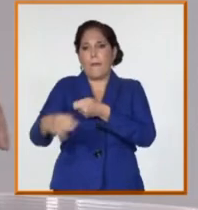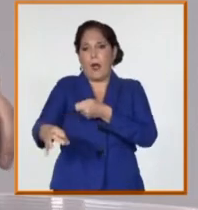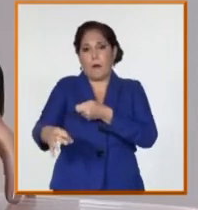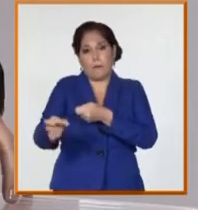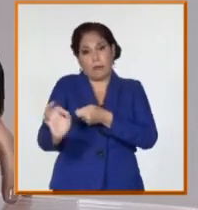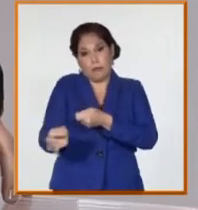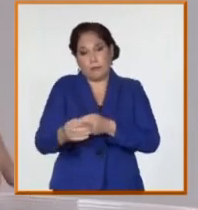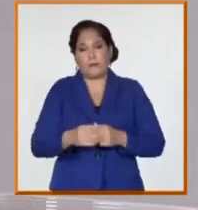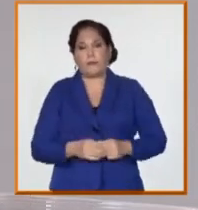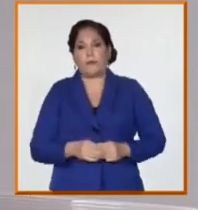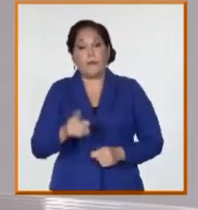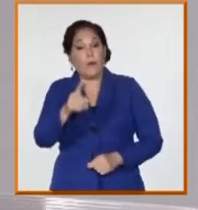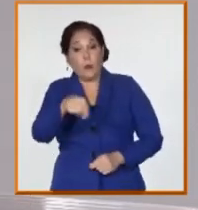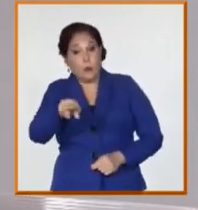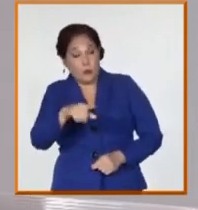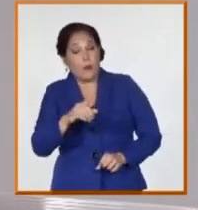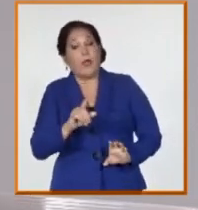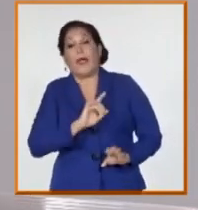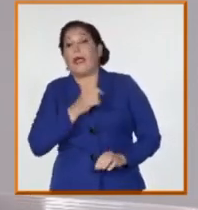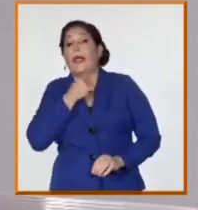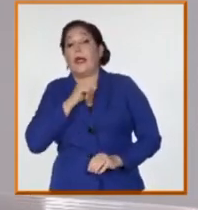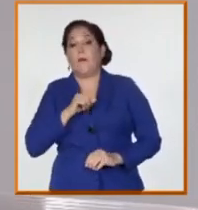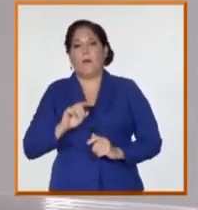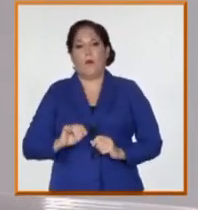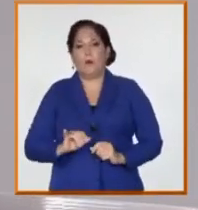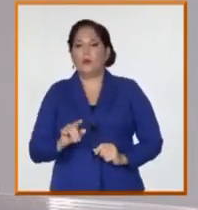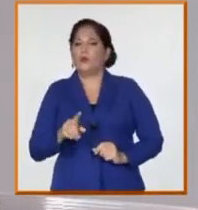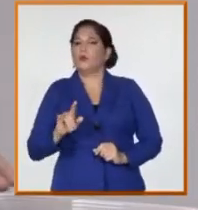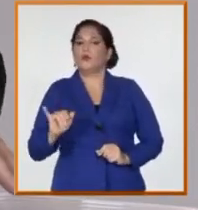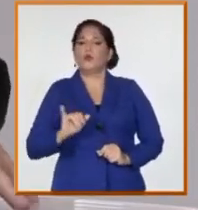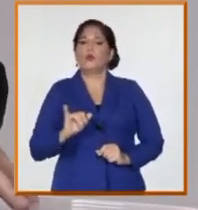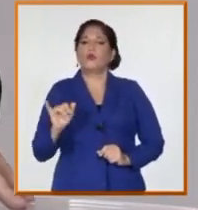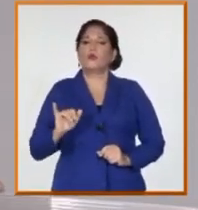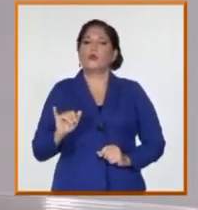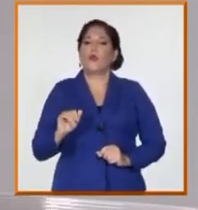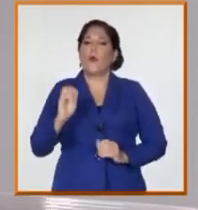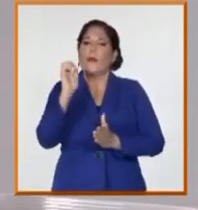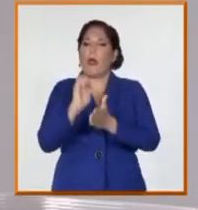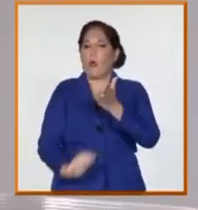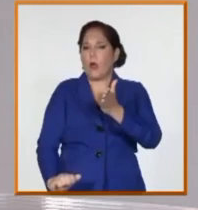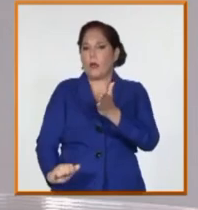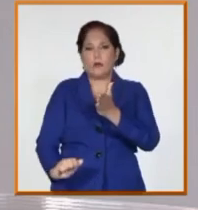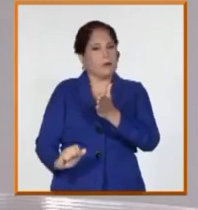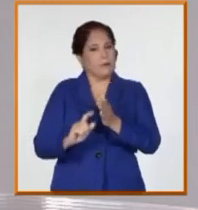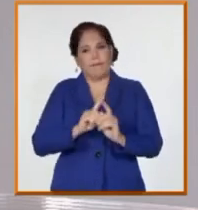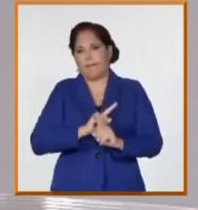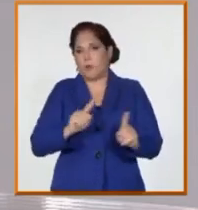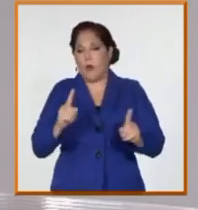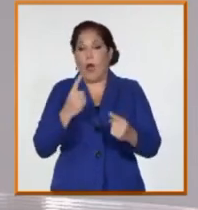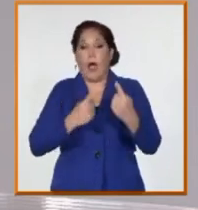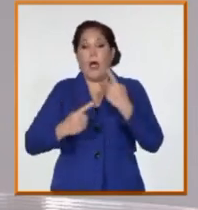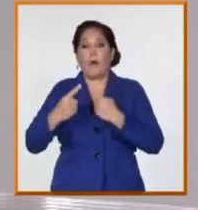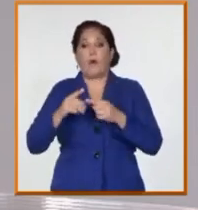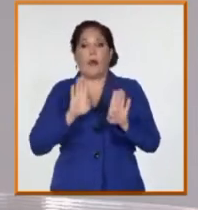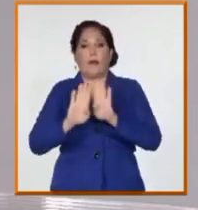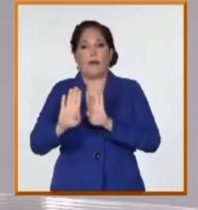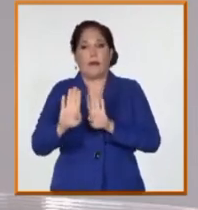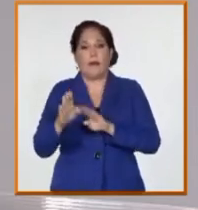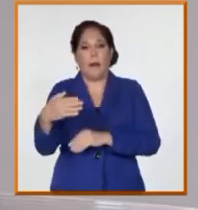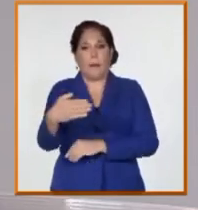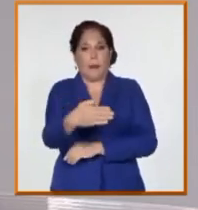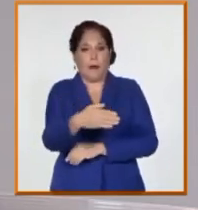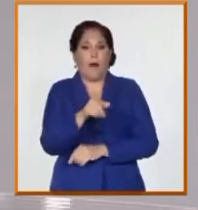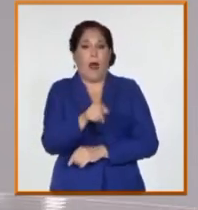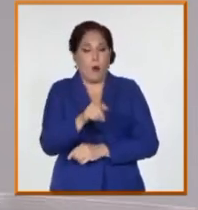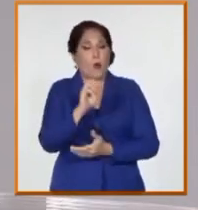porque usted también aunque no descuento se está trabajando en algunas pescaderías como también aplicar un